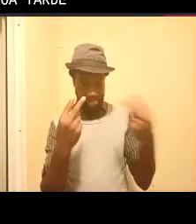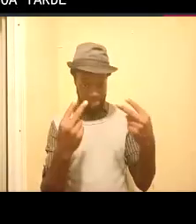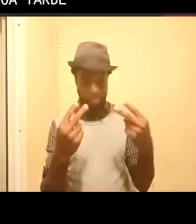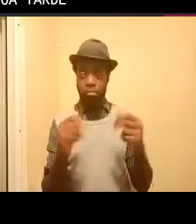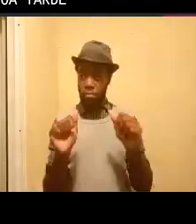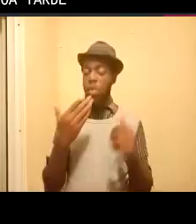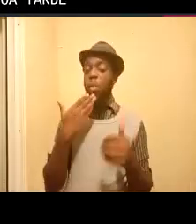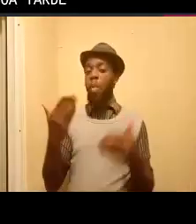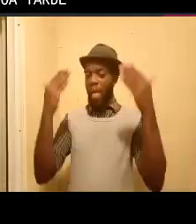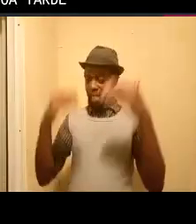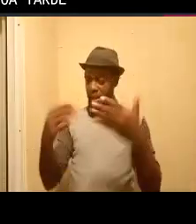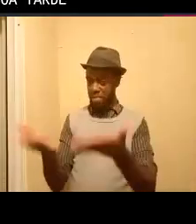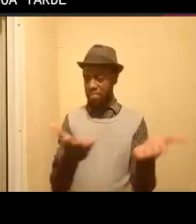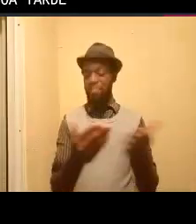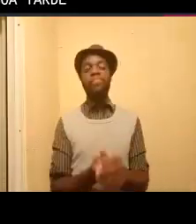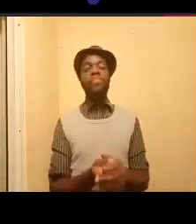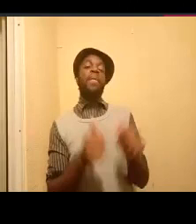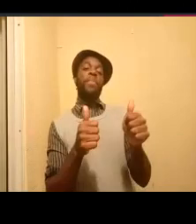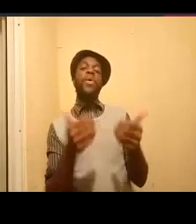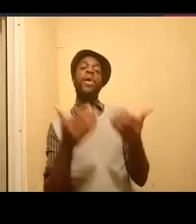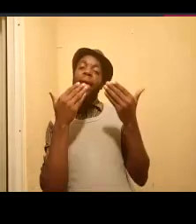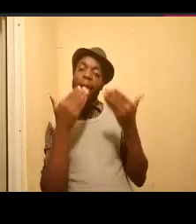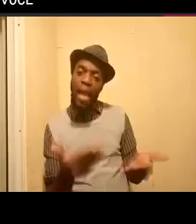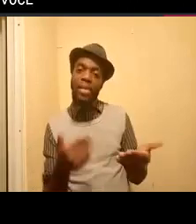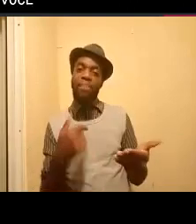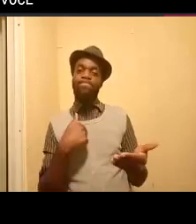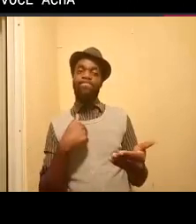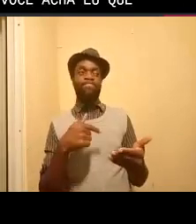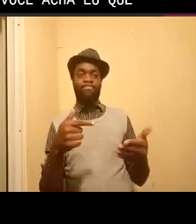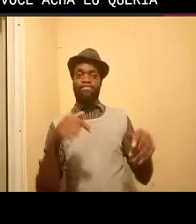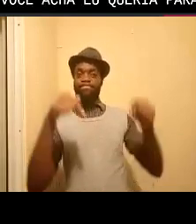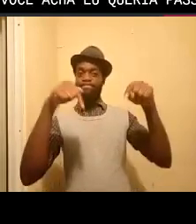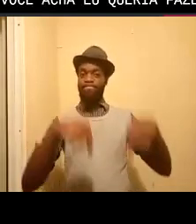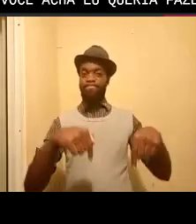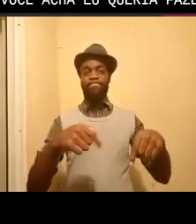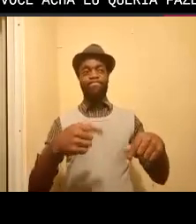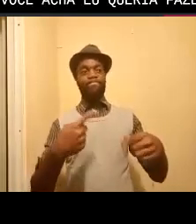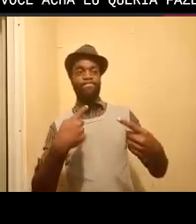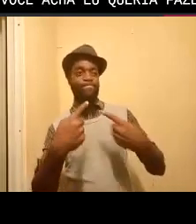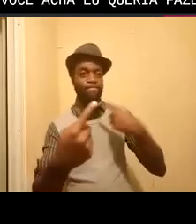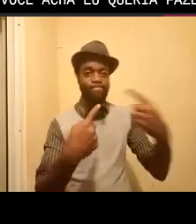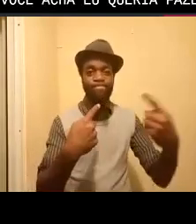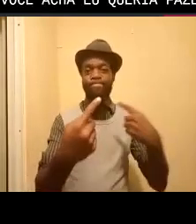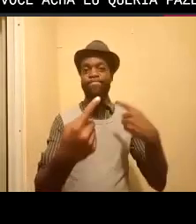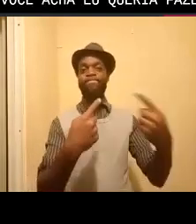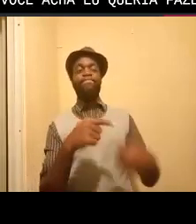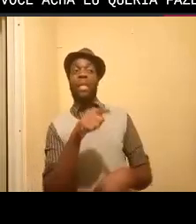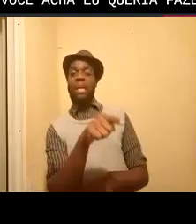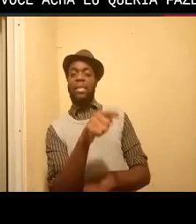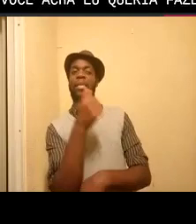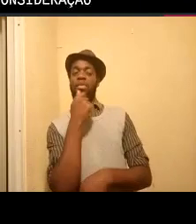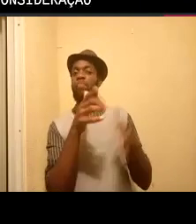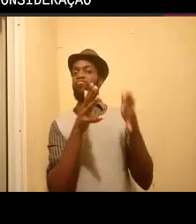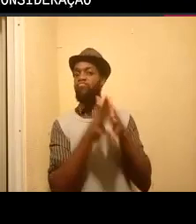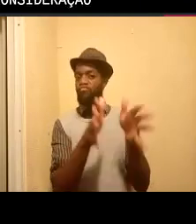Bueno, pues agradecerles el espacio. Yo quería pues hacer como una consideración desde mi punto de vista frente al